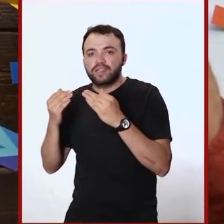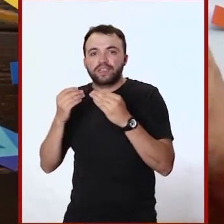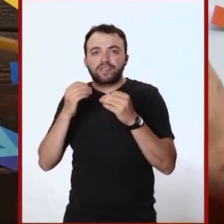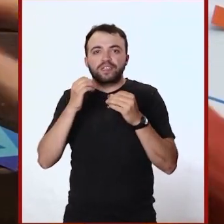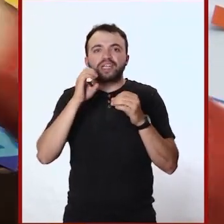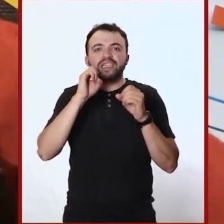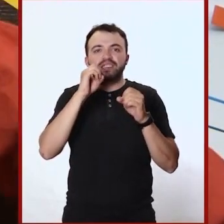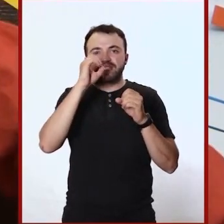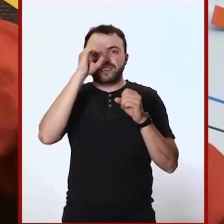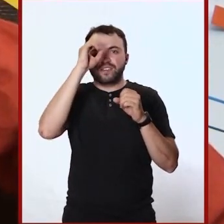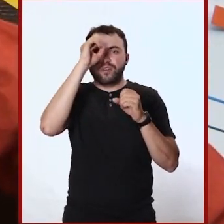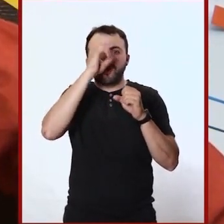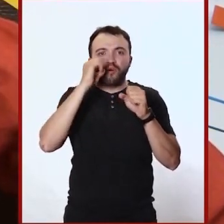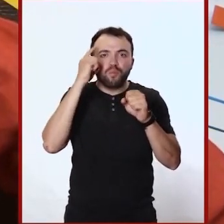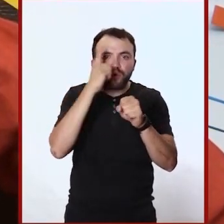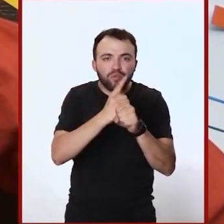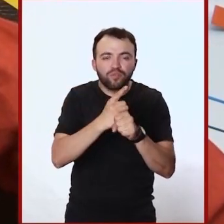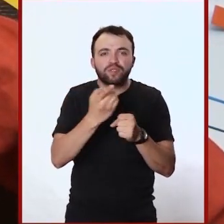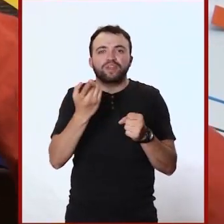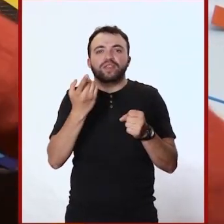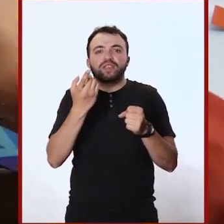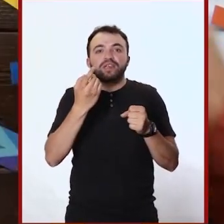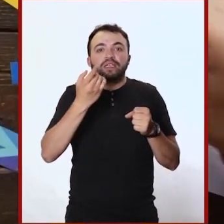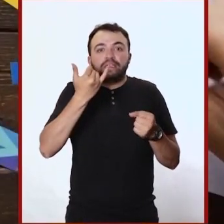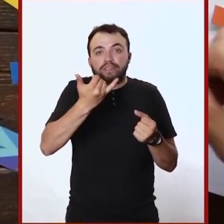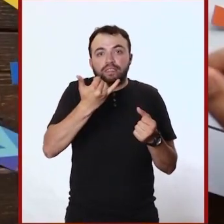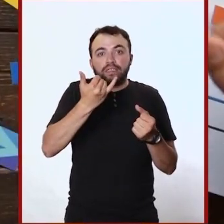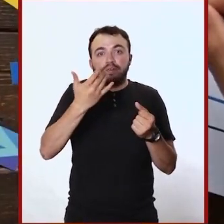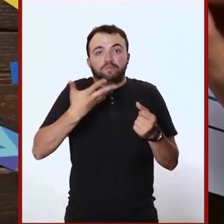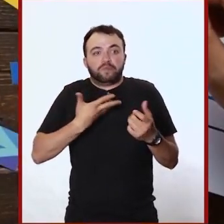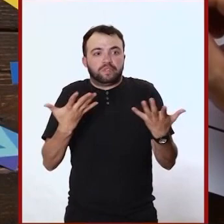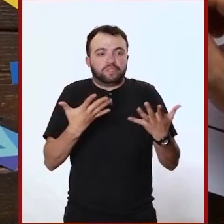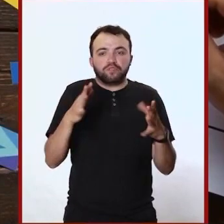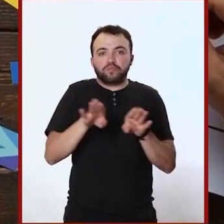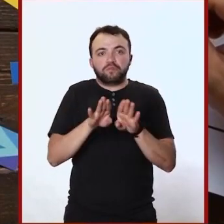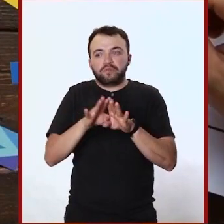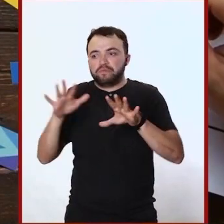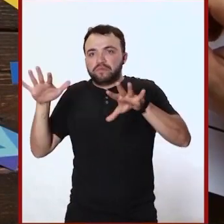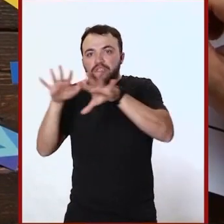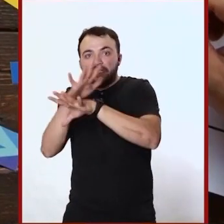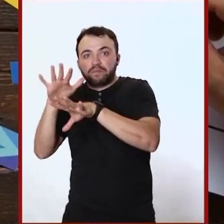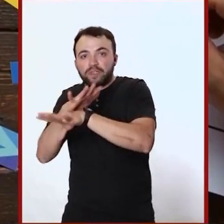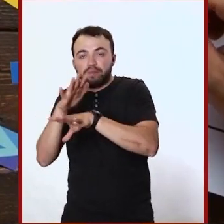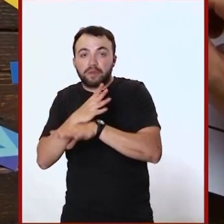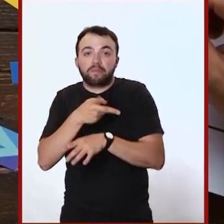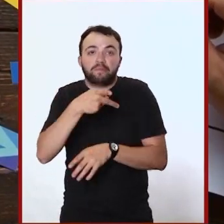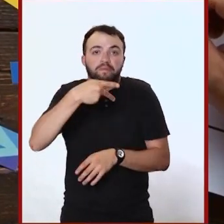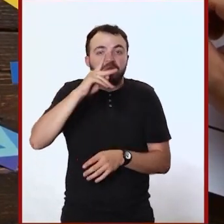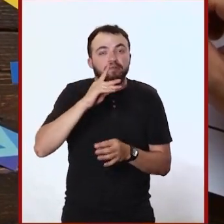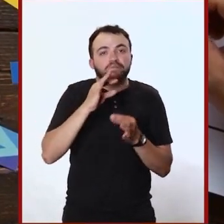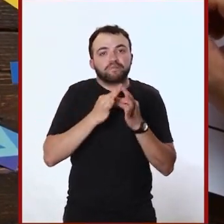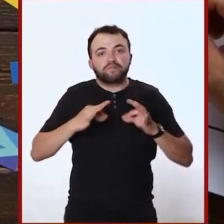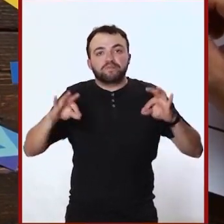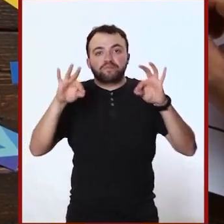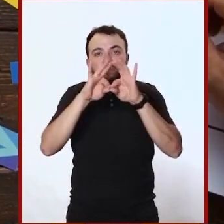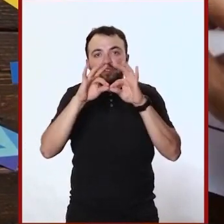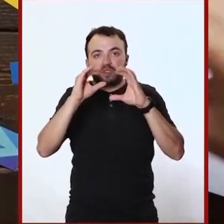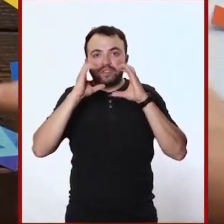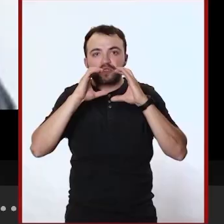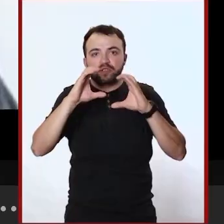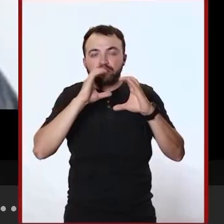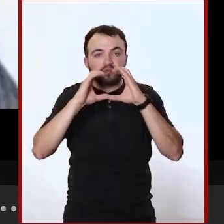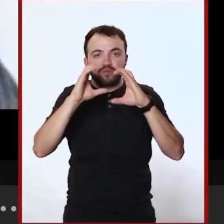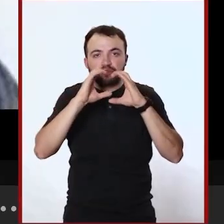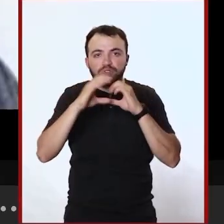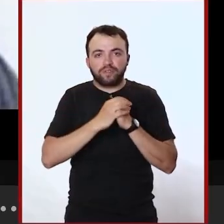influir directamente en la cultura organizacional y en la cultura de acceso a oportunidades. Entonces, como lo mencionaba hace